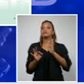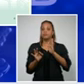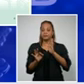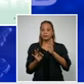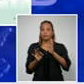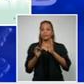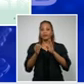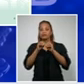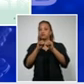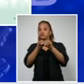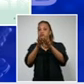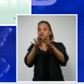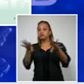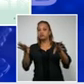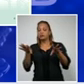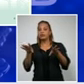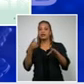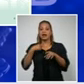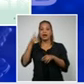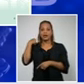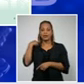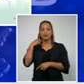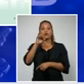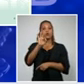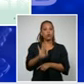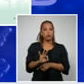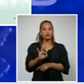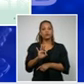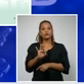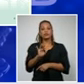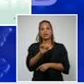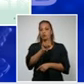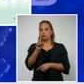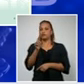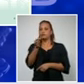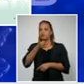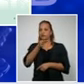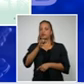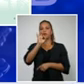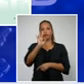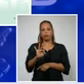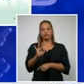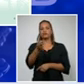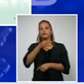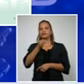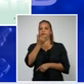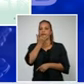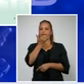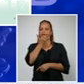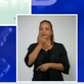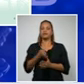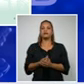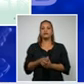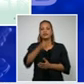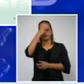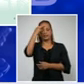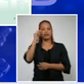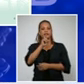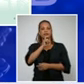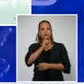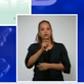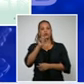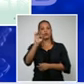que abarca en el día de ayer 8 de sus 11 municipios. San Antonio de los Baños con 8 casos